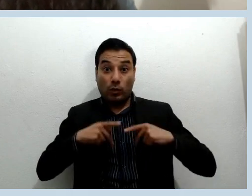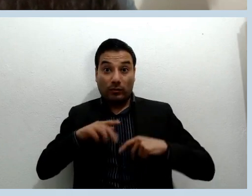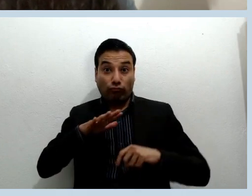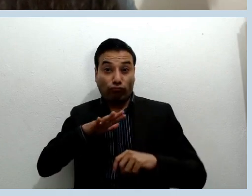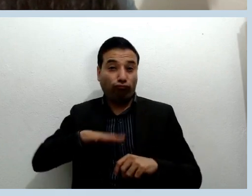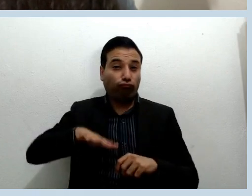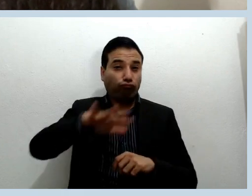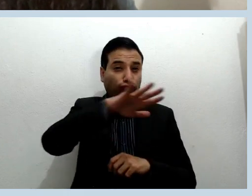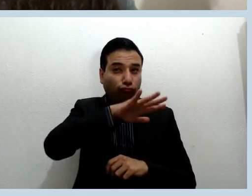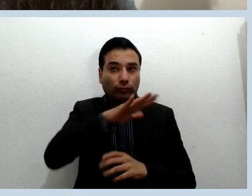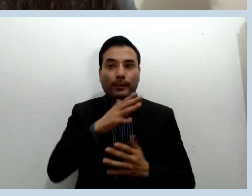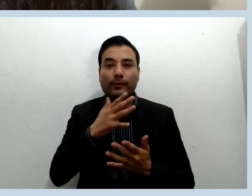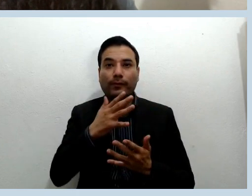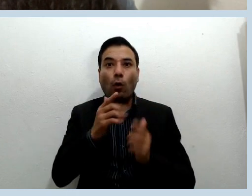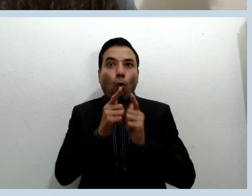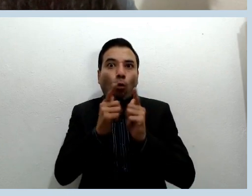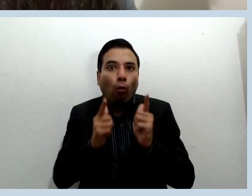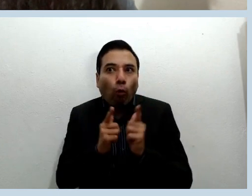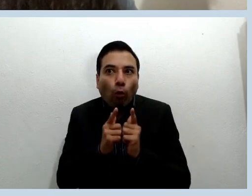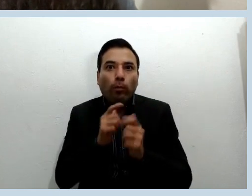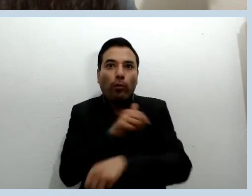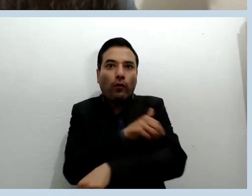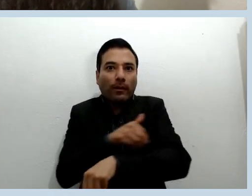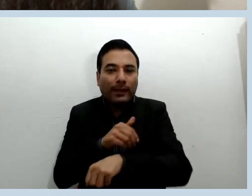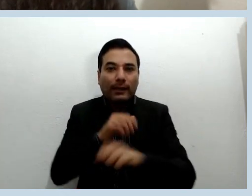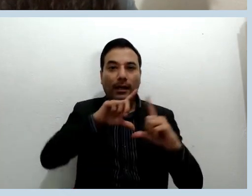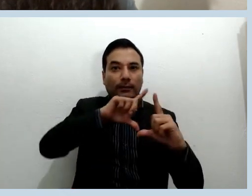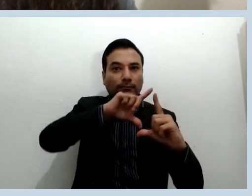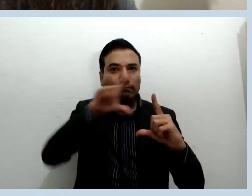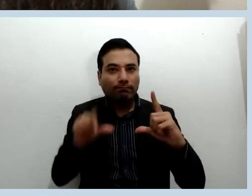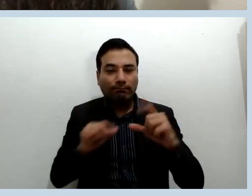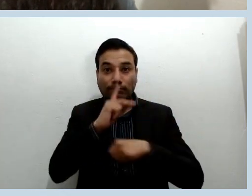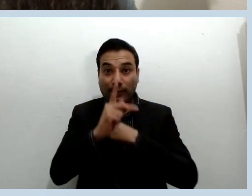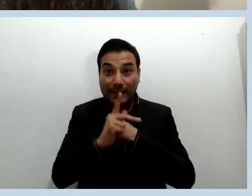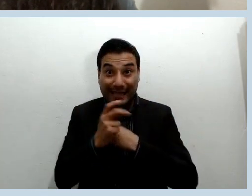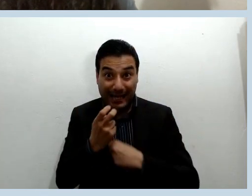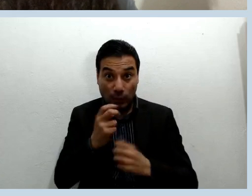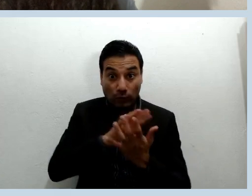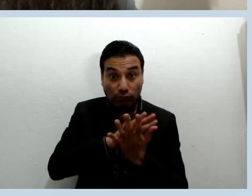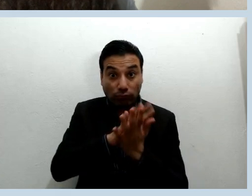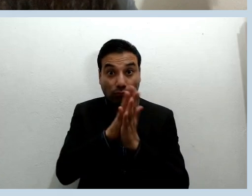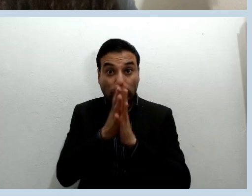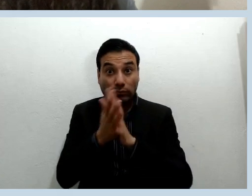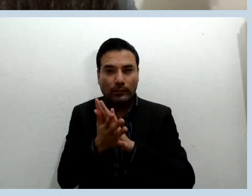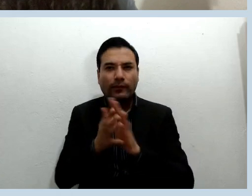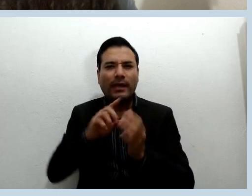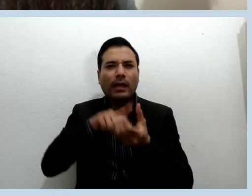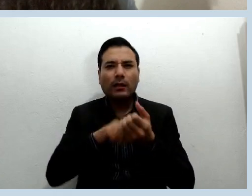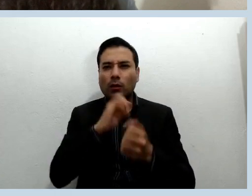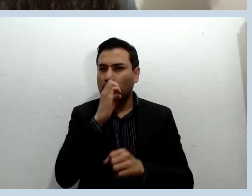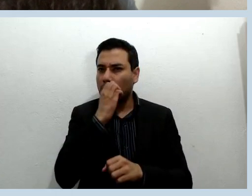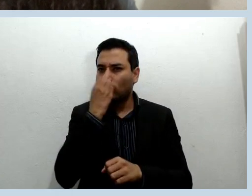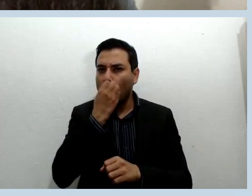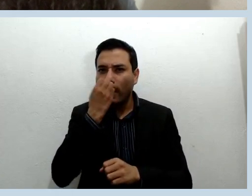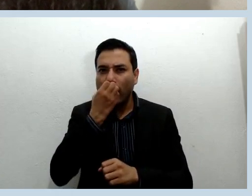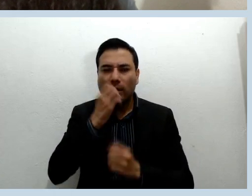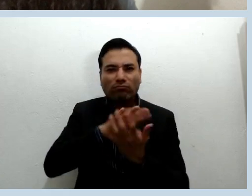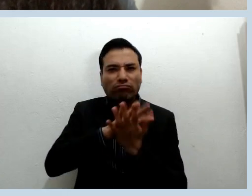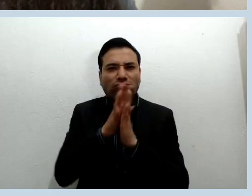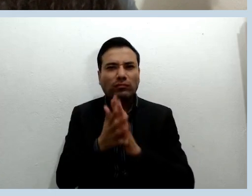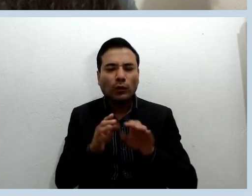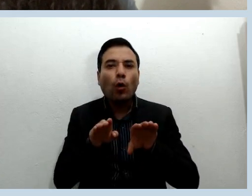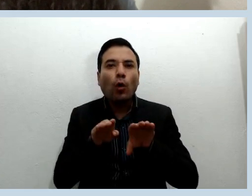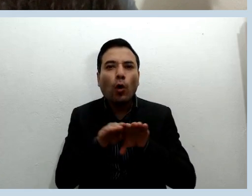como grupo como país como familias Cómo eso está impactando en las aulas eh Y creo que es una chambota